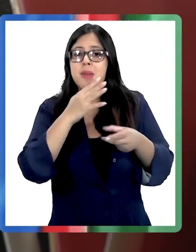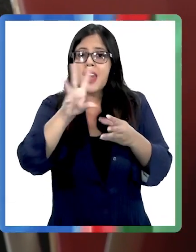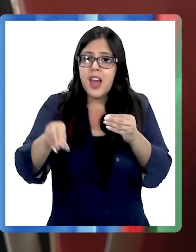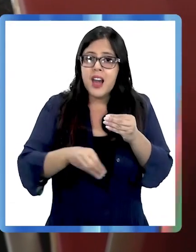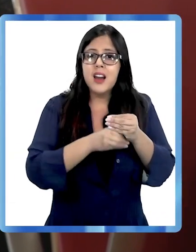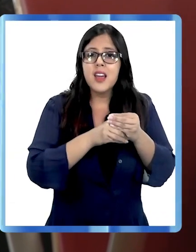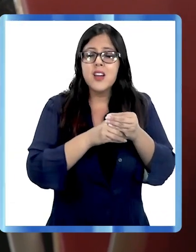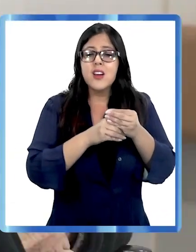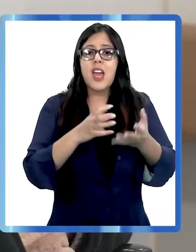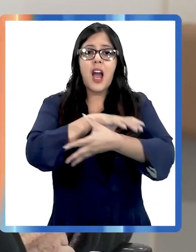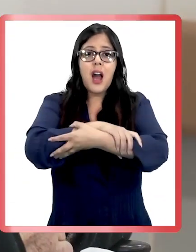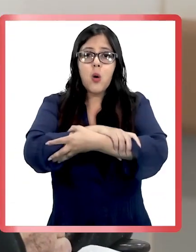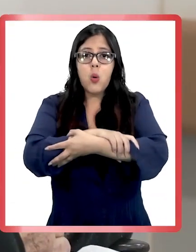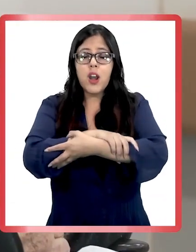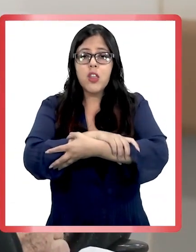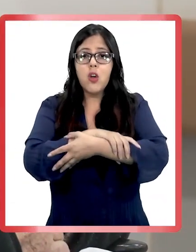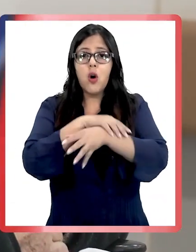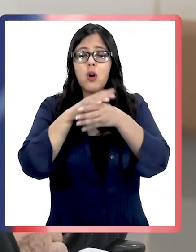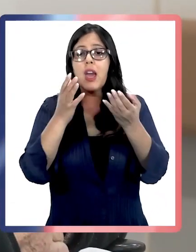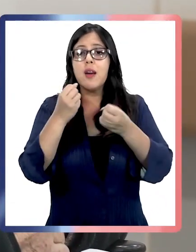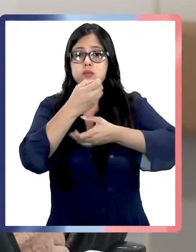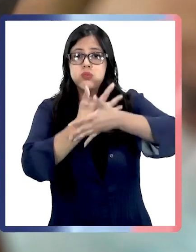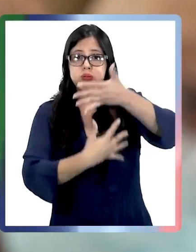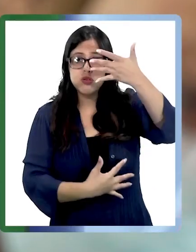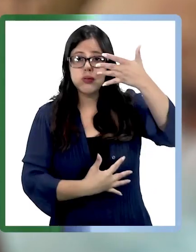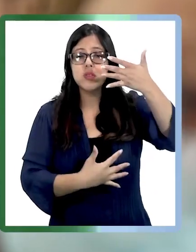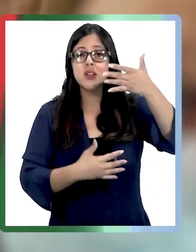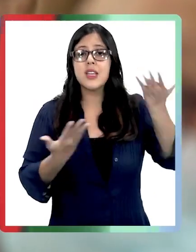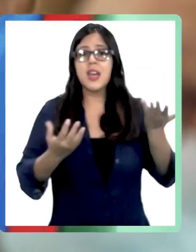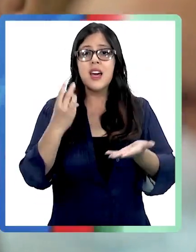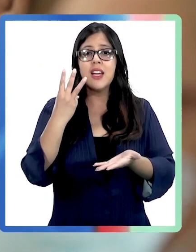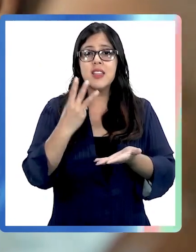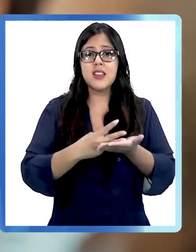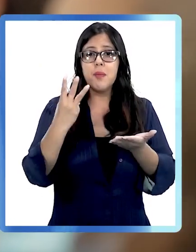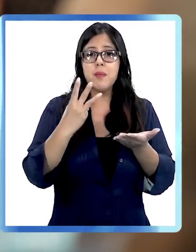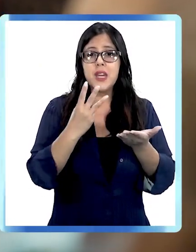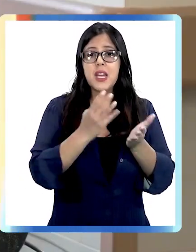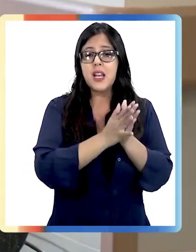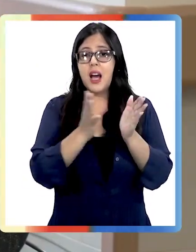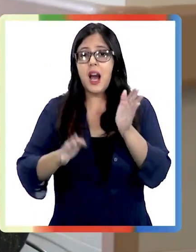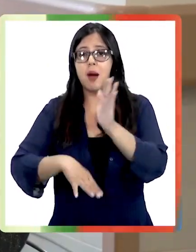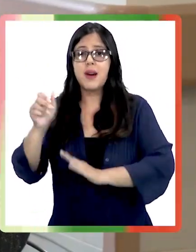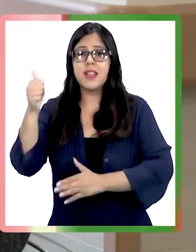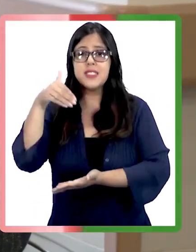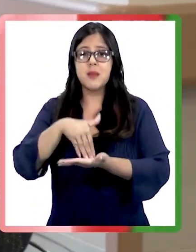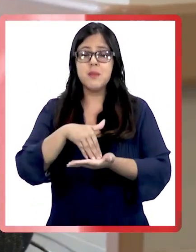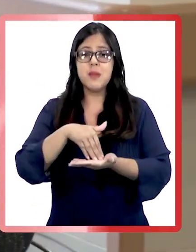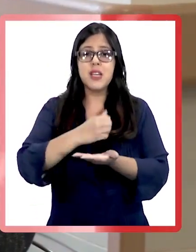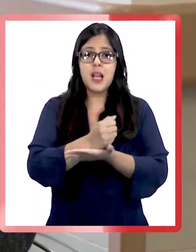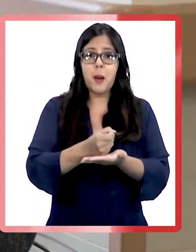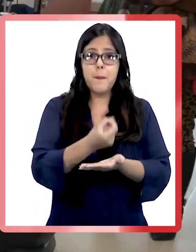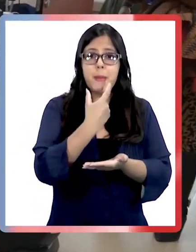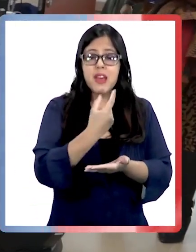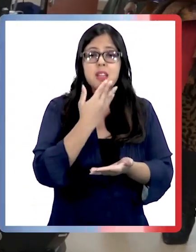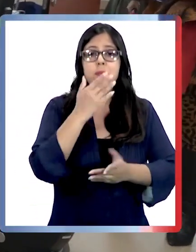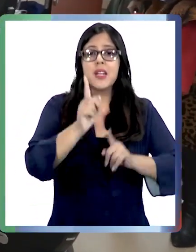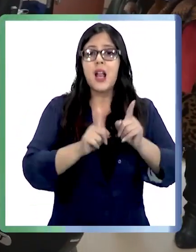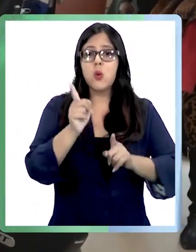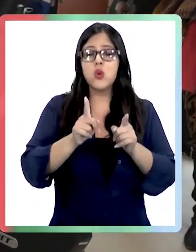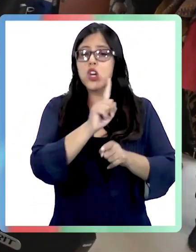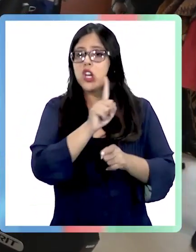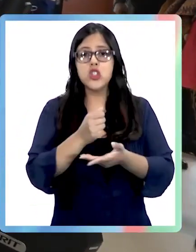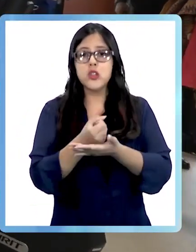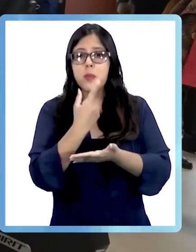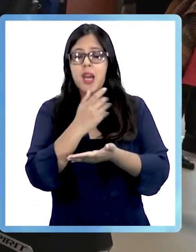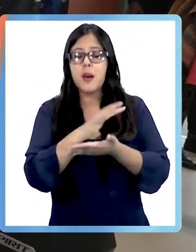el convenio ampliado, que ya existía un convenio ahora se amplió de 3.000 a más de 6.000 medicamentos, se incluyen elementos que